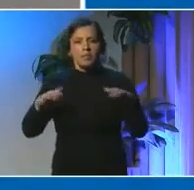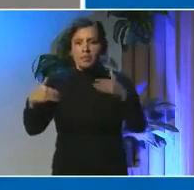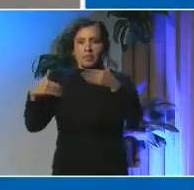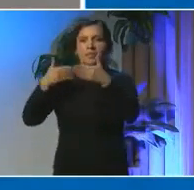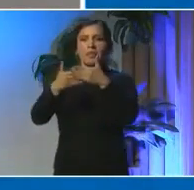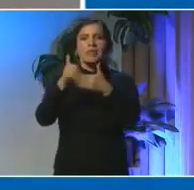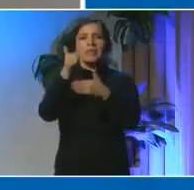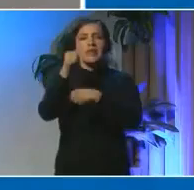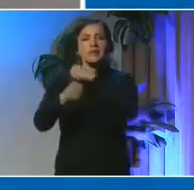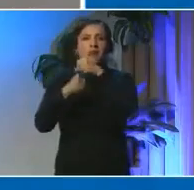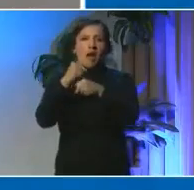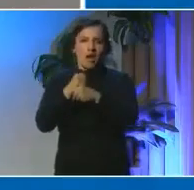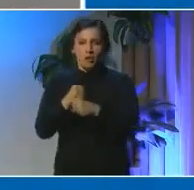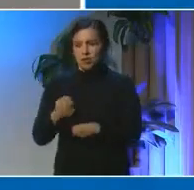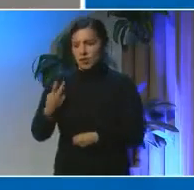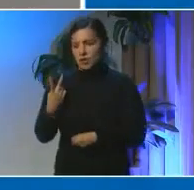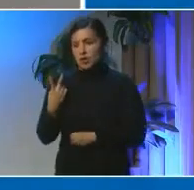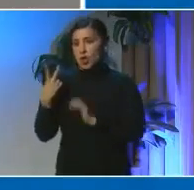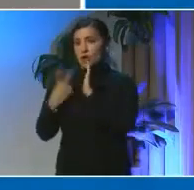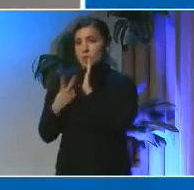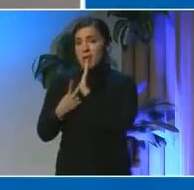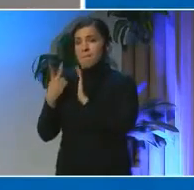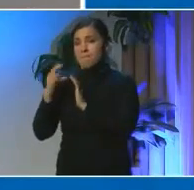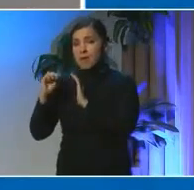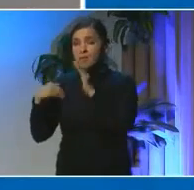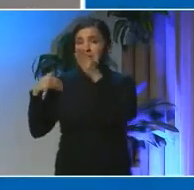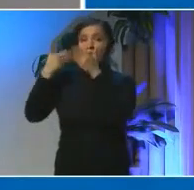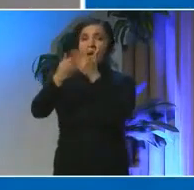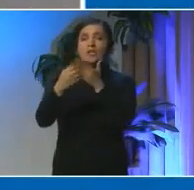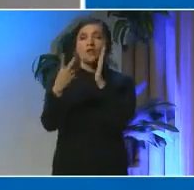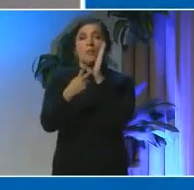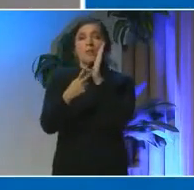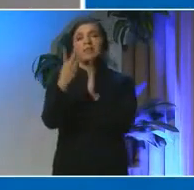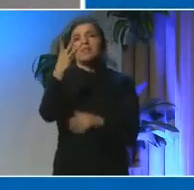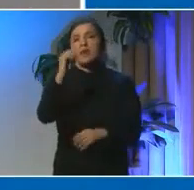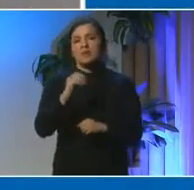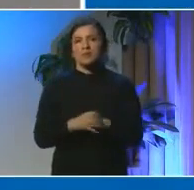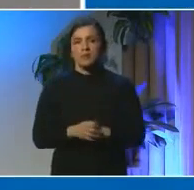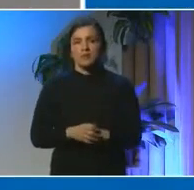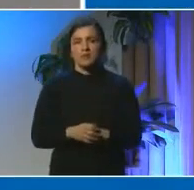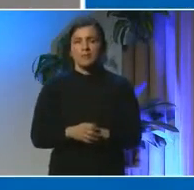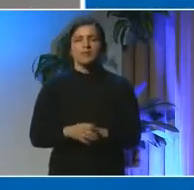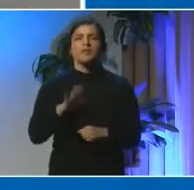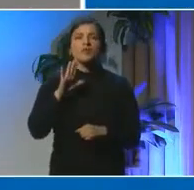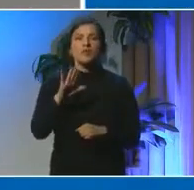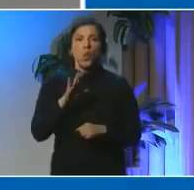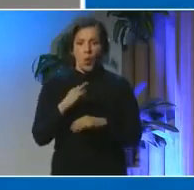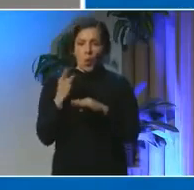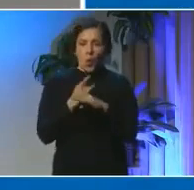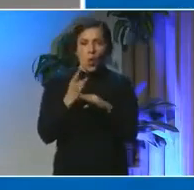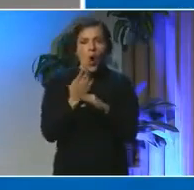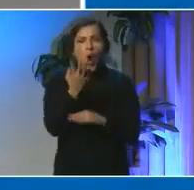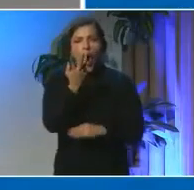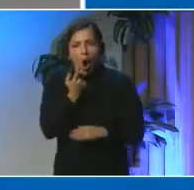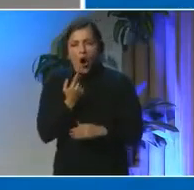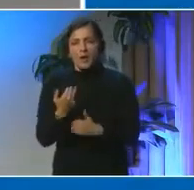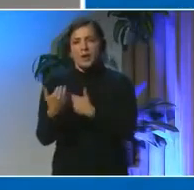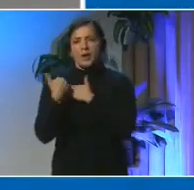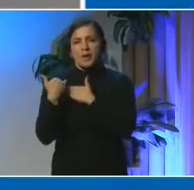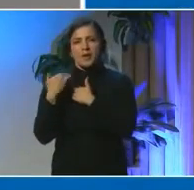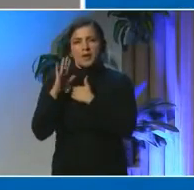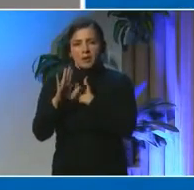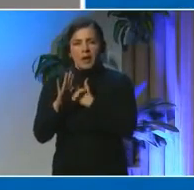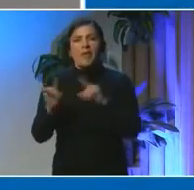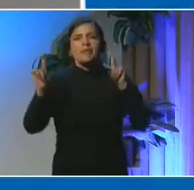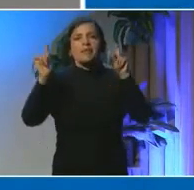2030 rápidamente les cuento creo que como María Andrea muy importante trabajamos en Consumo responsable trabajamos en temas de diversidad e